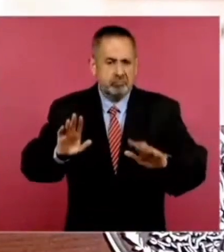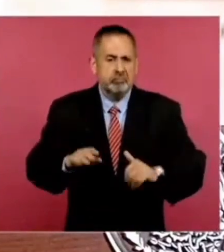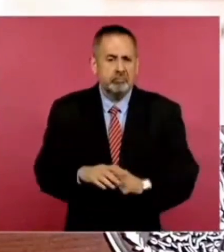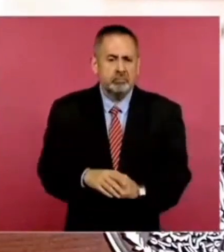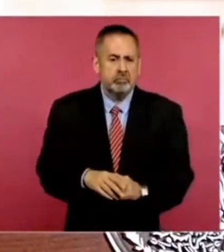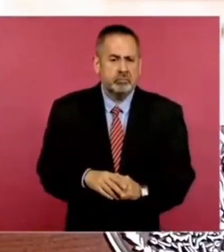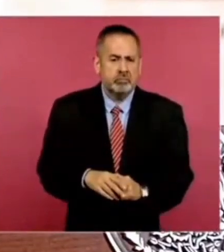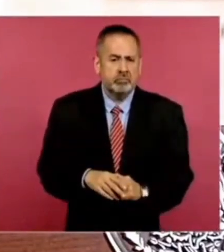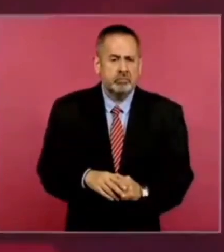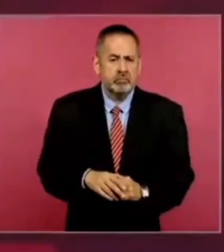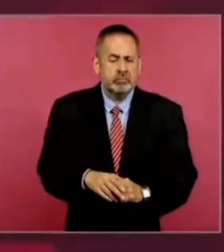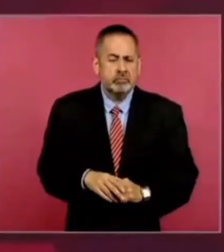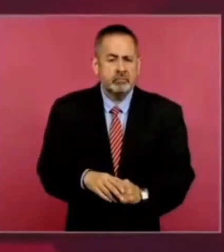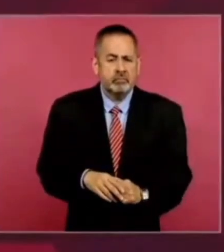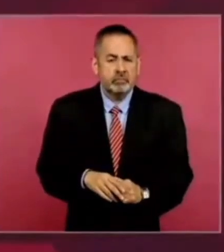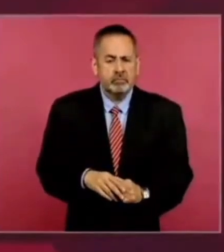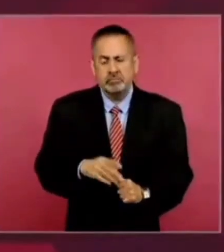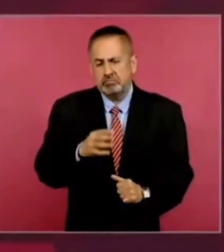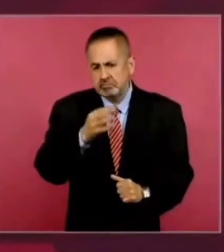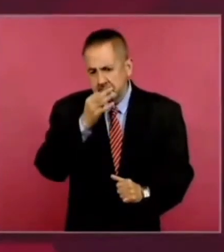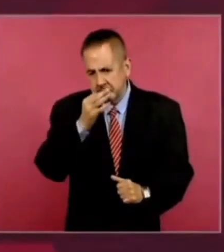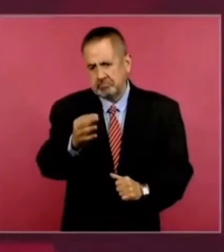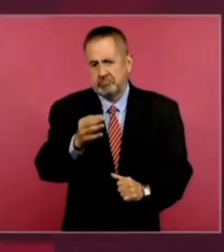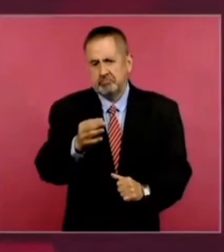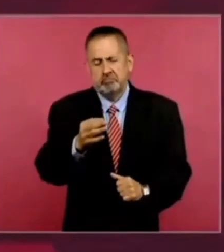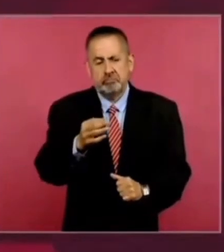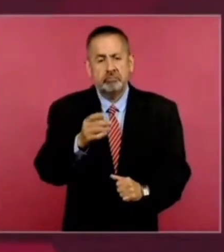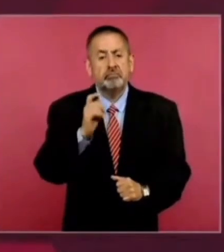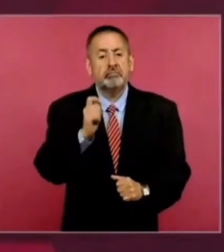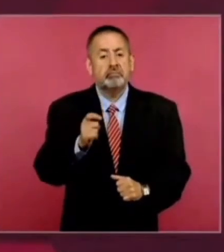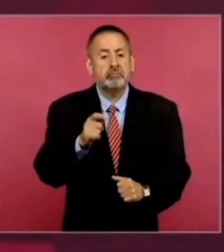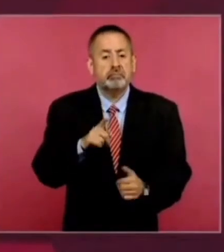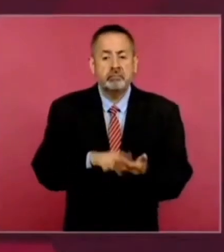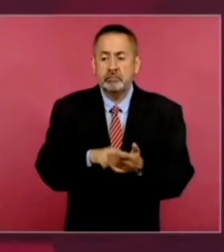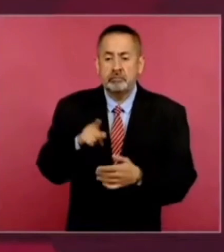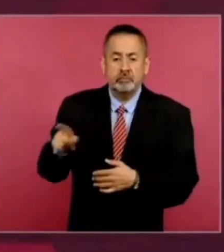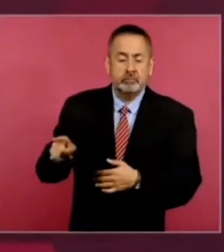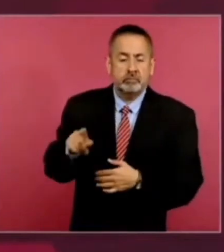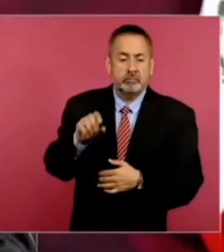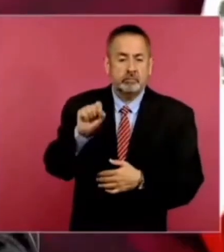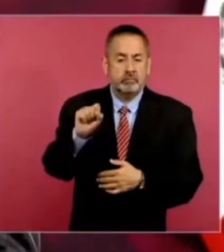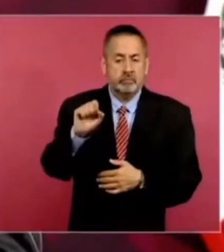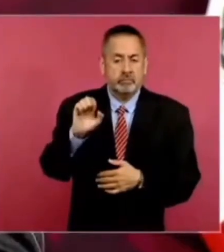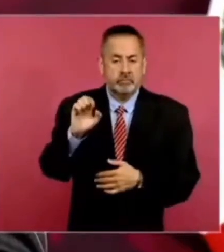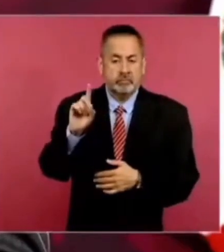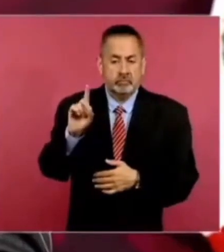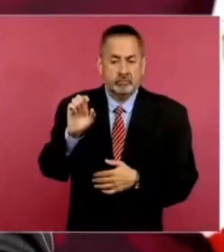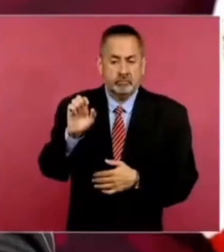Les puedo adelantar que ya la Secretaría de la Defensa